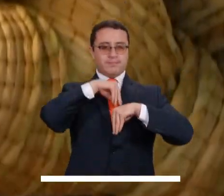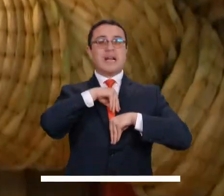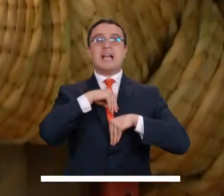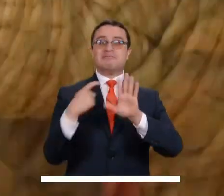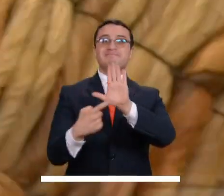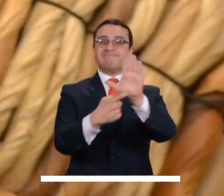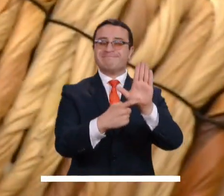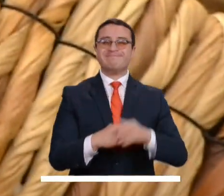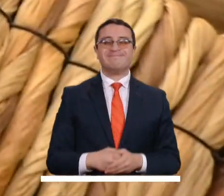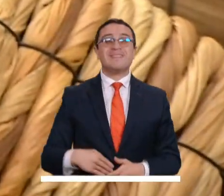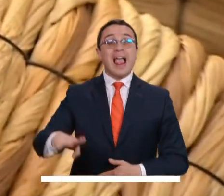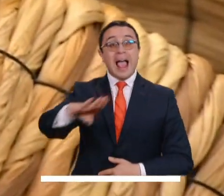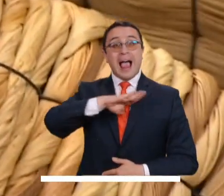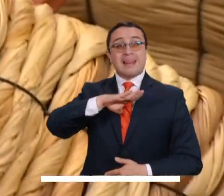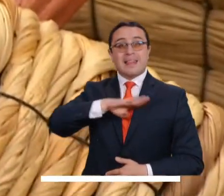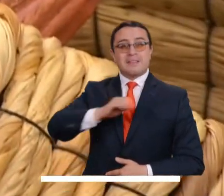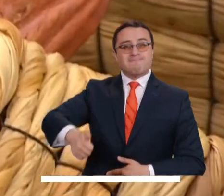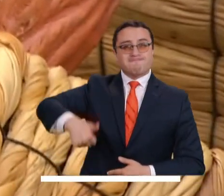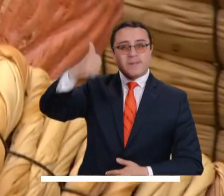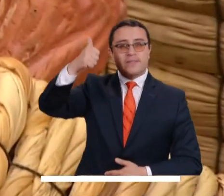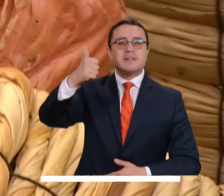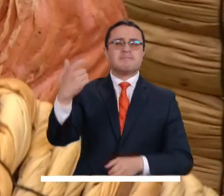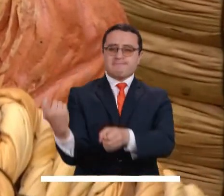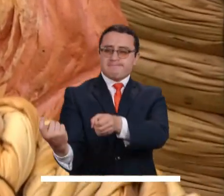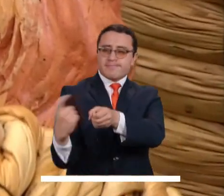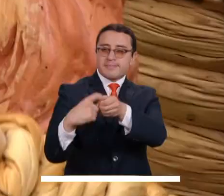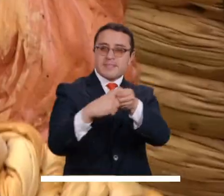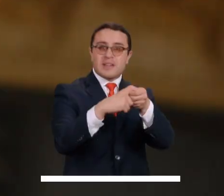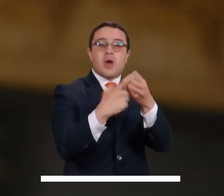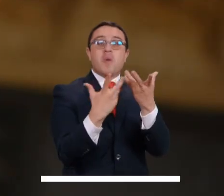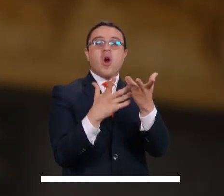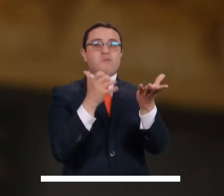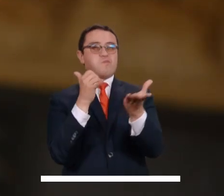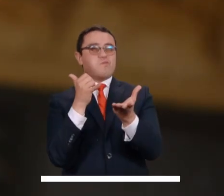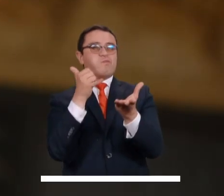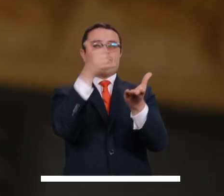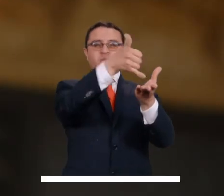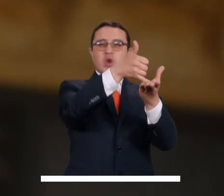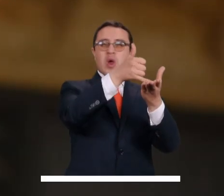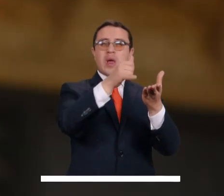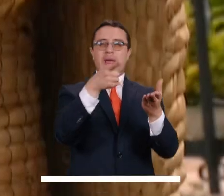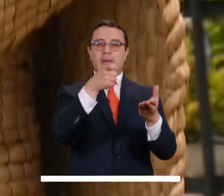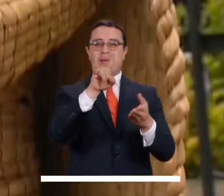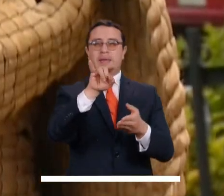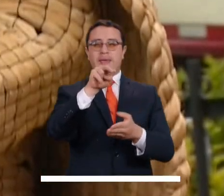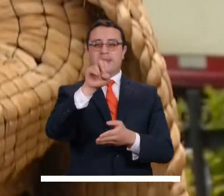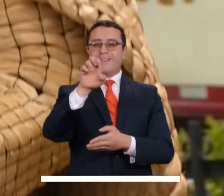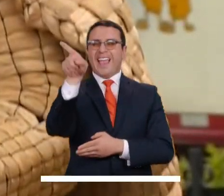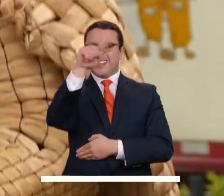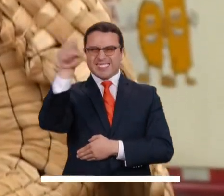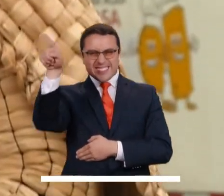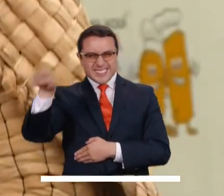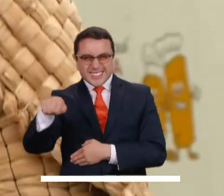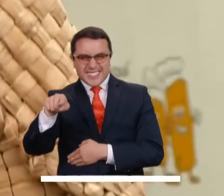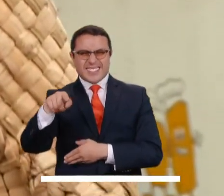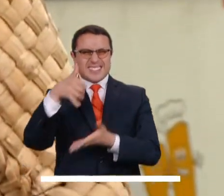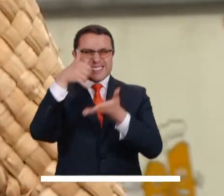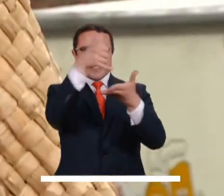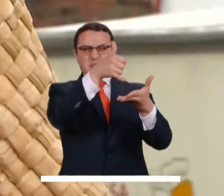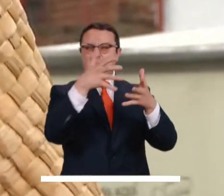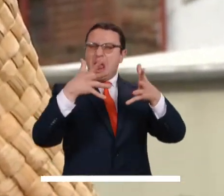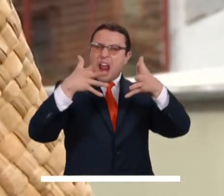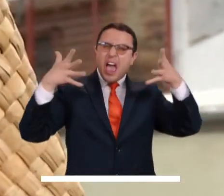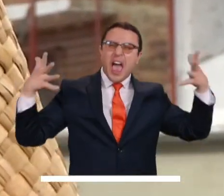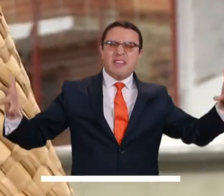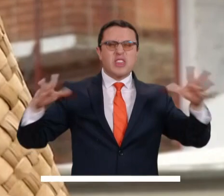La alcaldía municipal espera inscribir a los récords Guinness esta obra como el pesebre tejido en artesanía más grande del